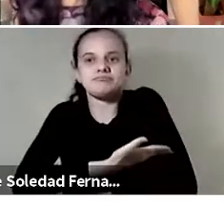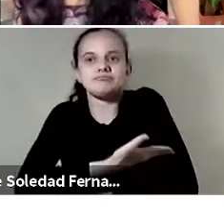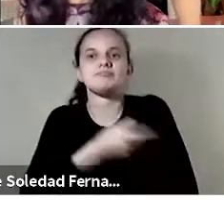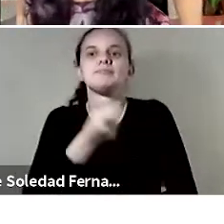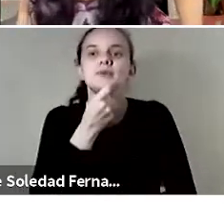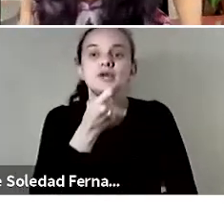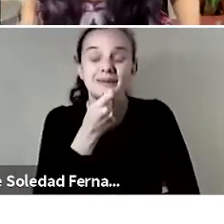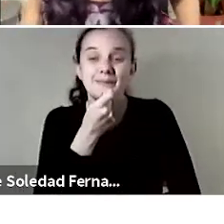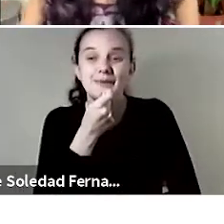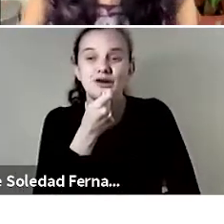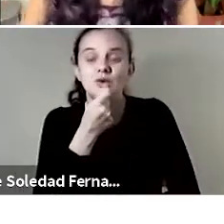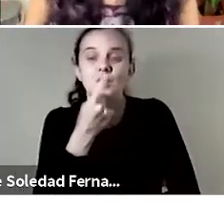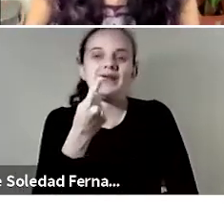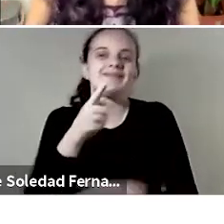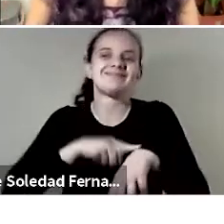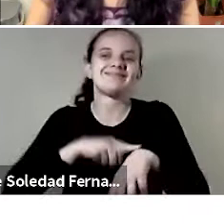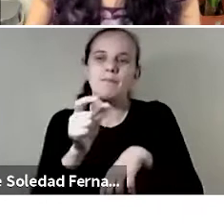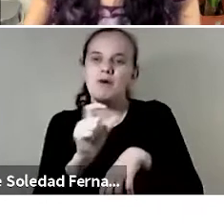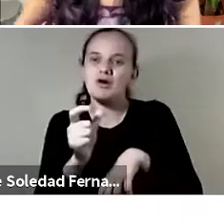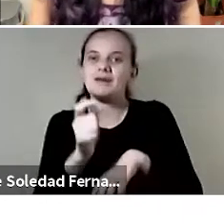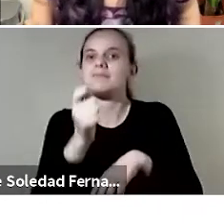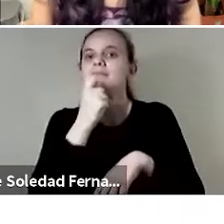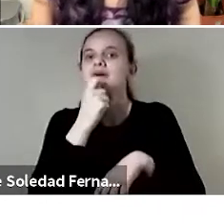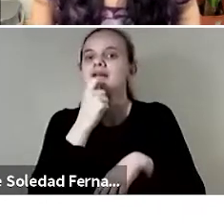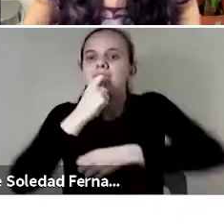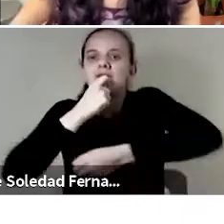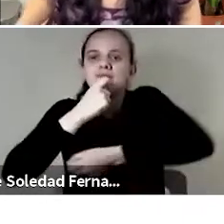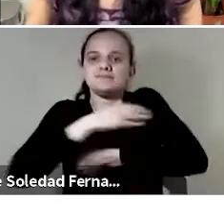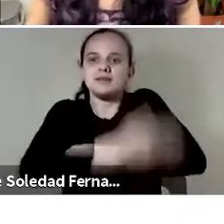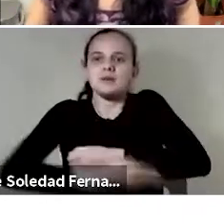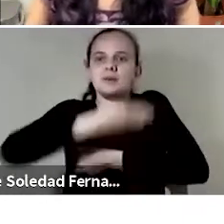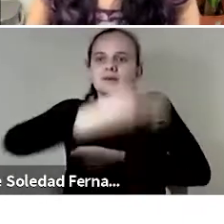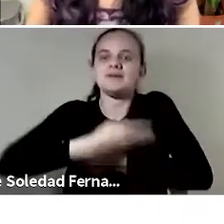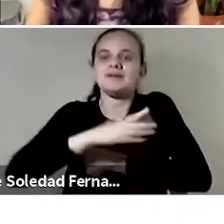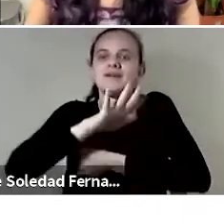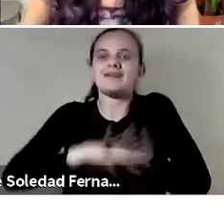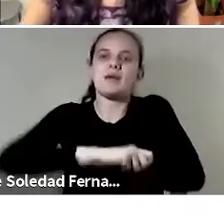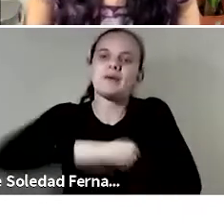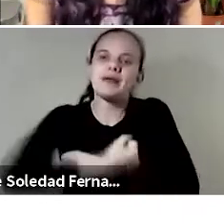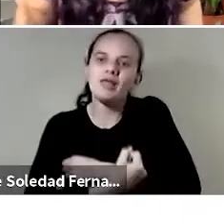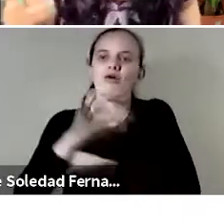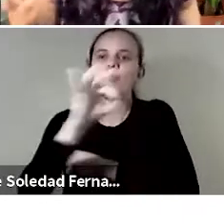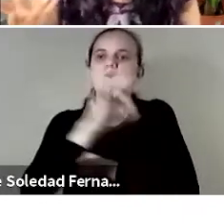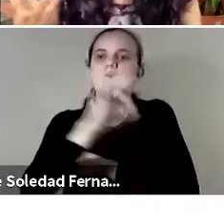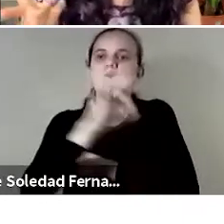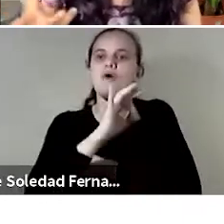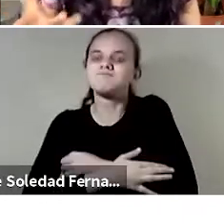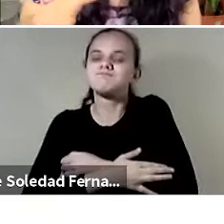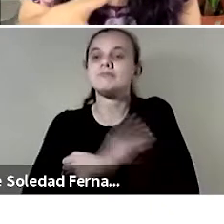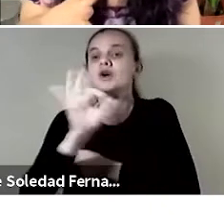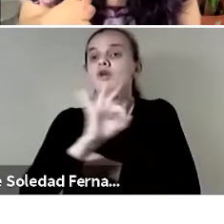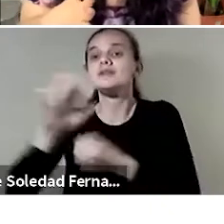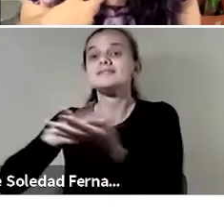una discapacidad permanente sería una persona que solamente tiene un brazo. Una temporaria sería una persona que